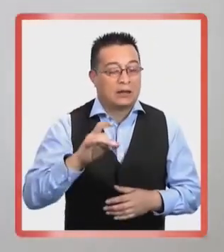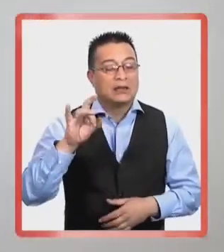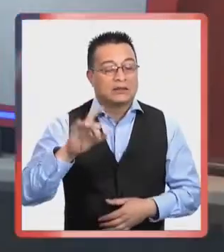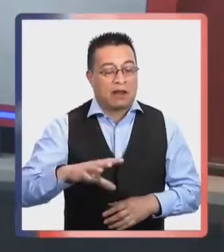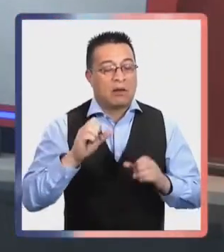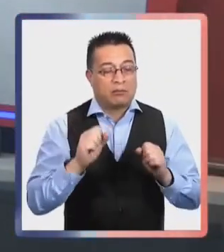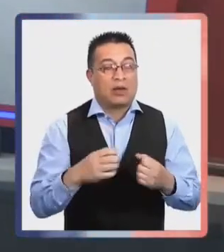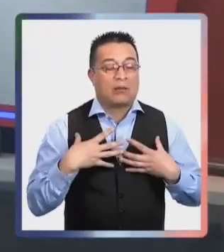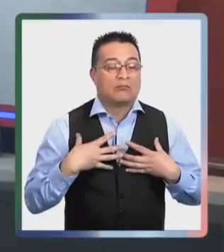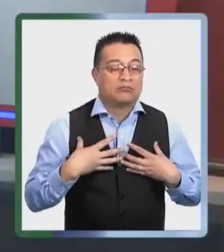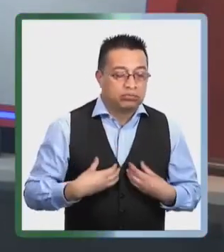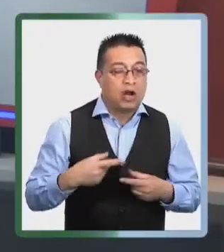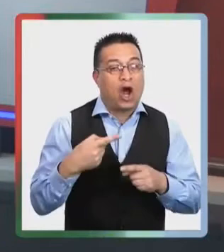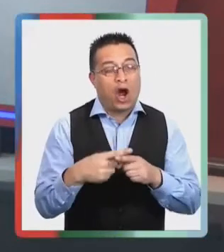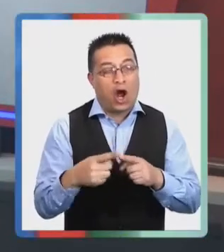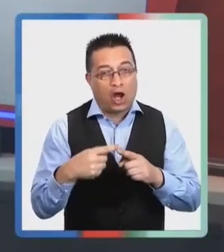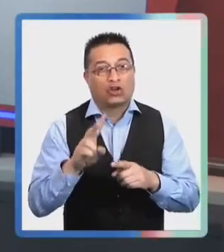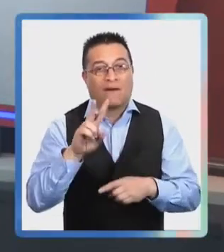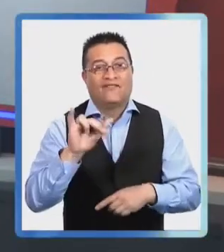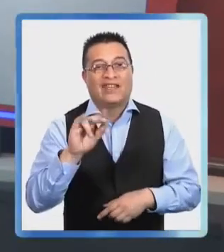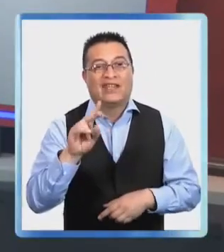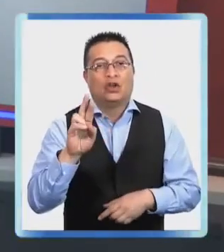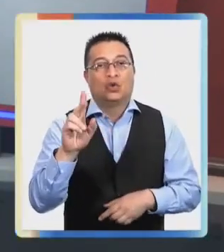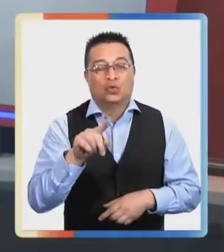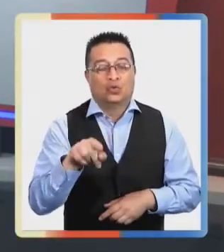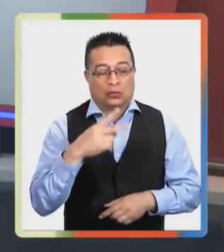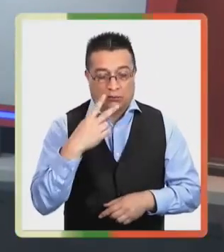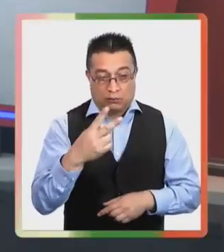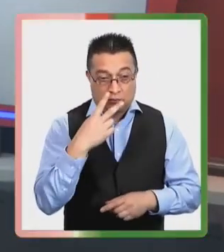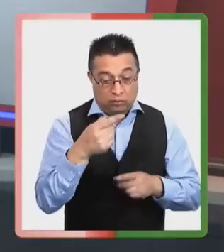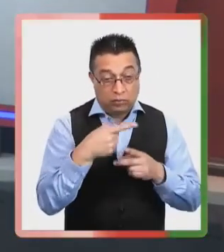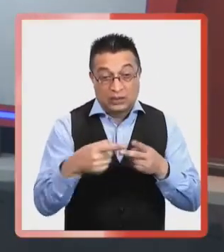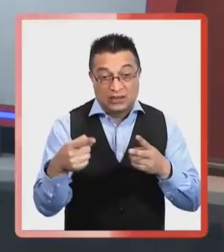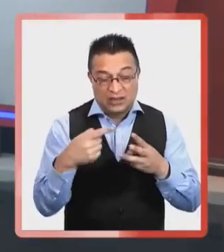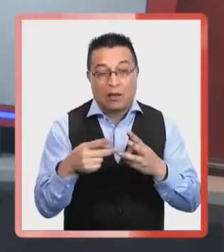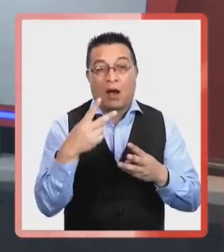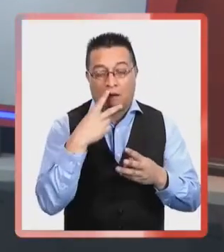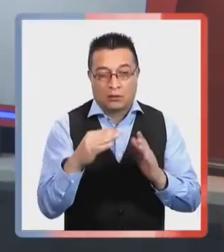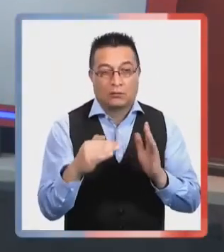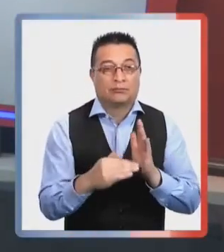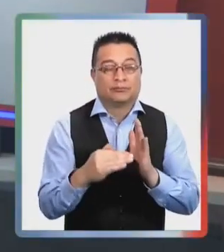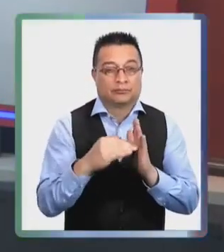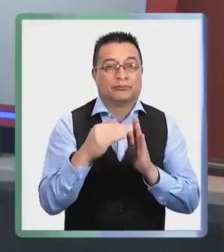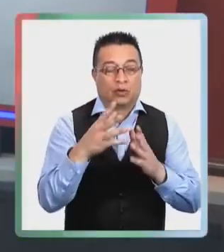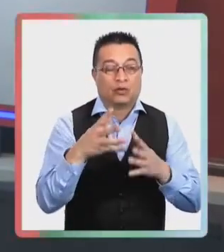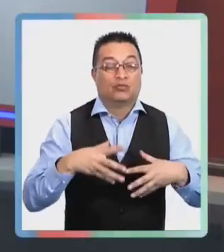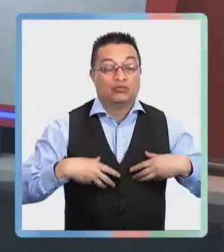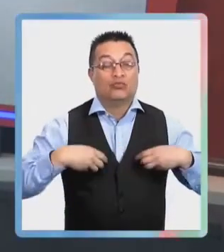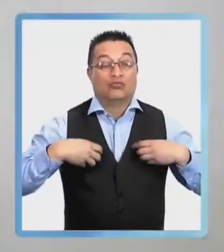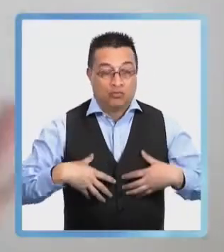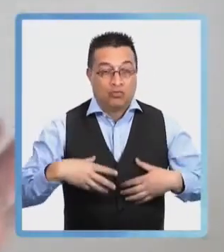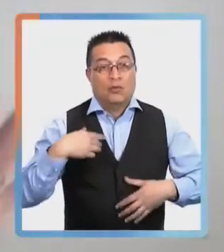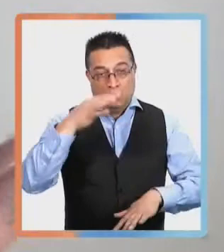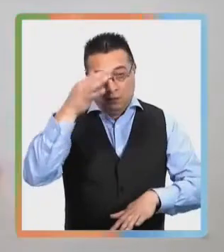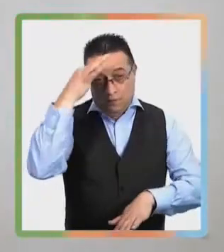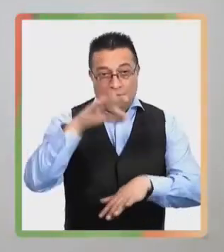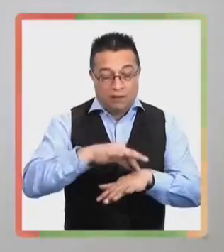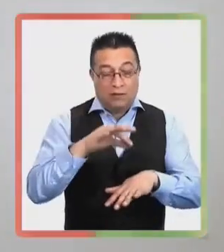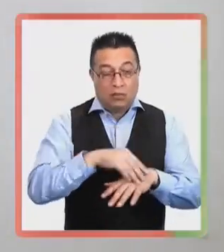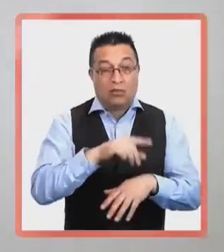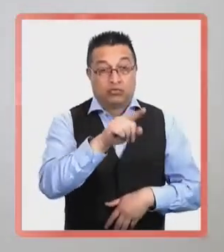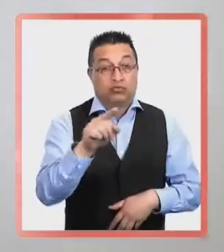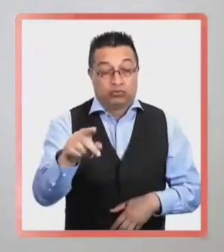también evitar o saber que se pueden descompensar por otros virus. Actualmente hemos visto las últimas semanas que ha habido aumento de los